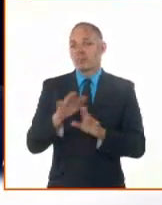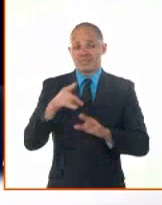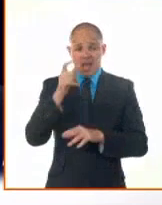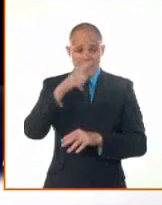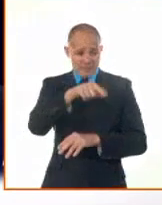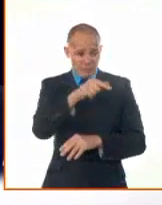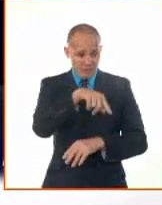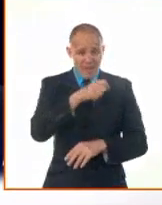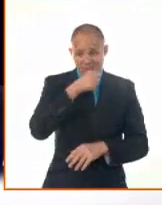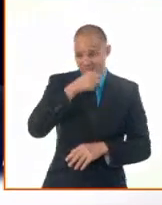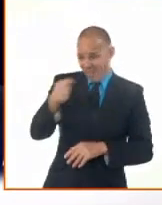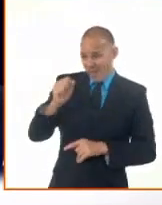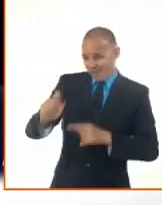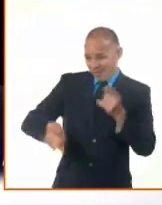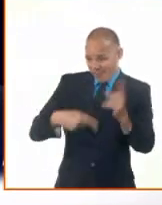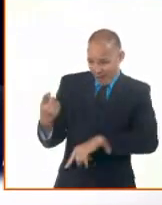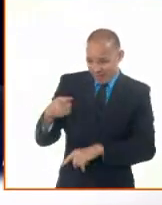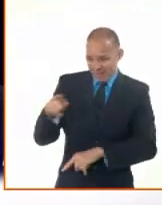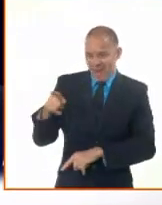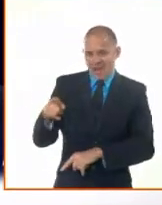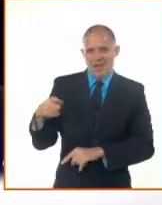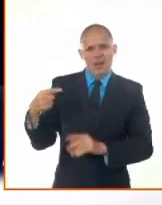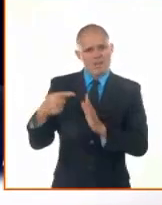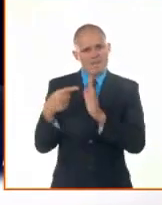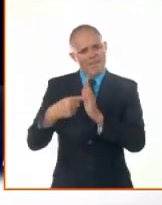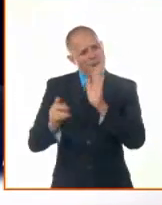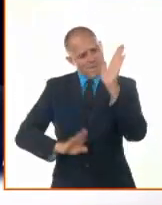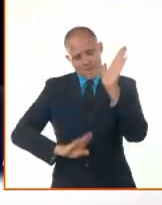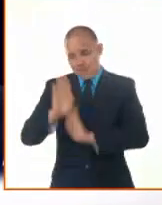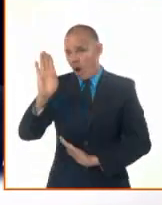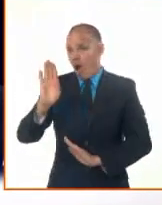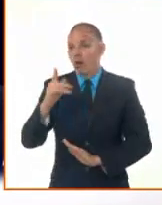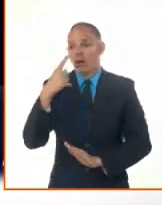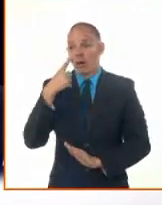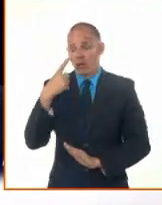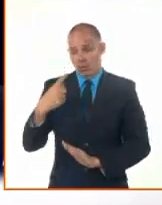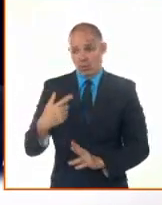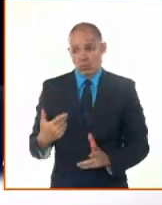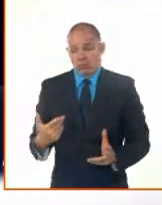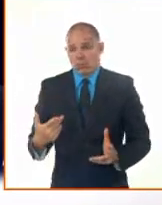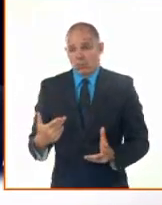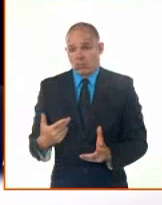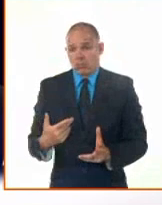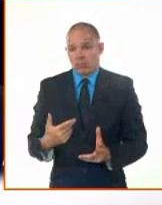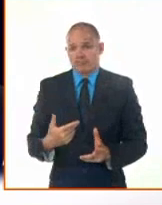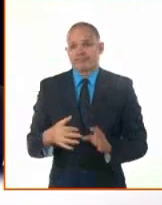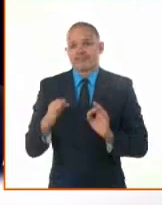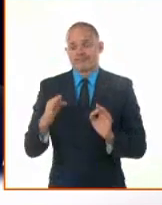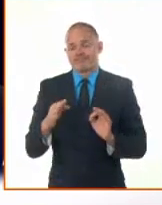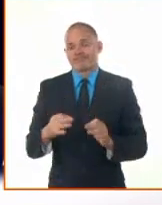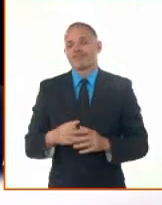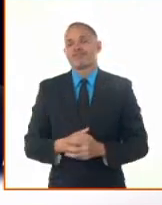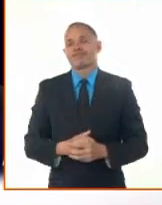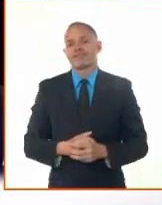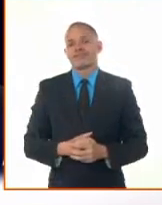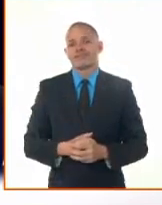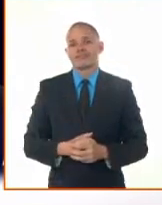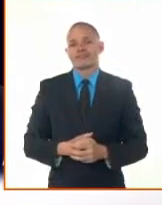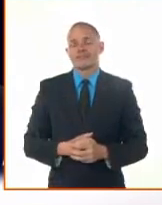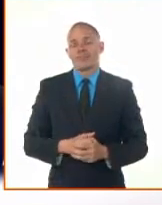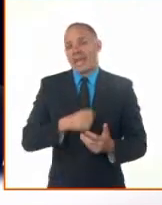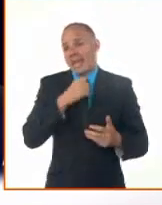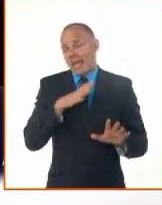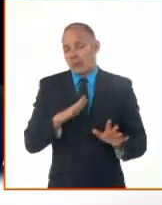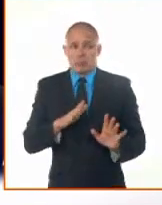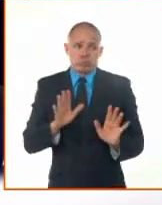puntos más o menos que tenía de ventaja o menos se disparó la venta entre los votantes republicanos de manera que si hoy